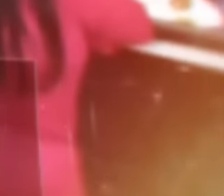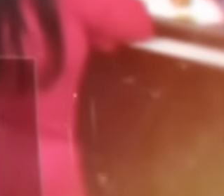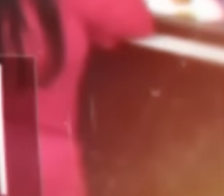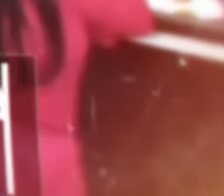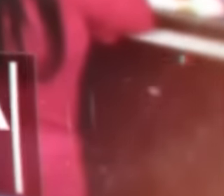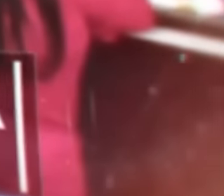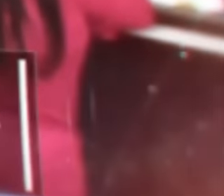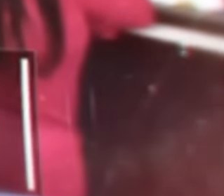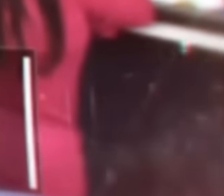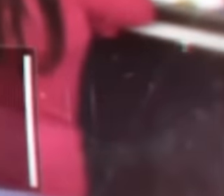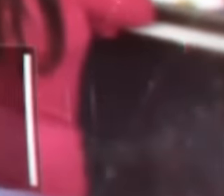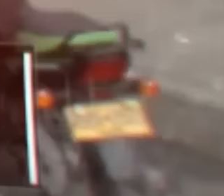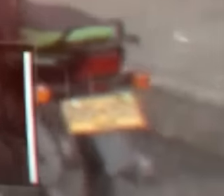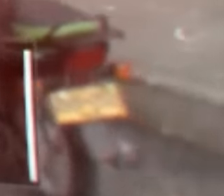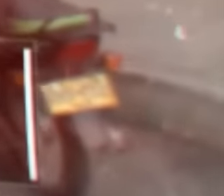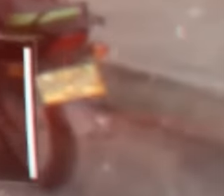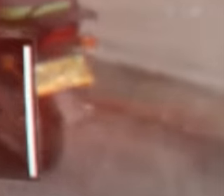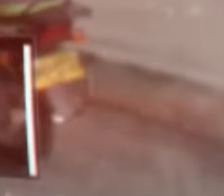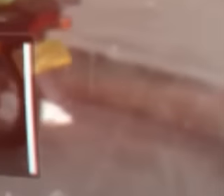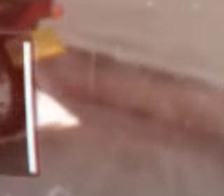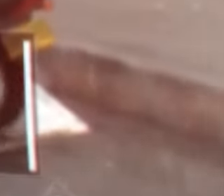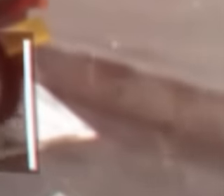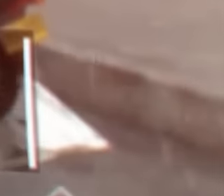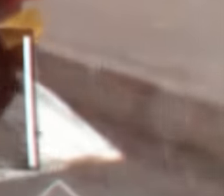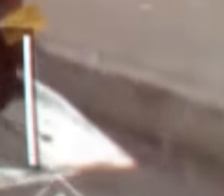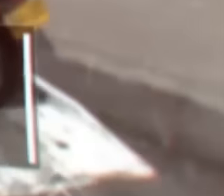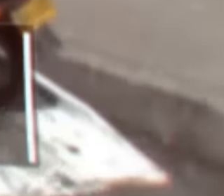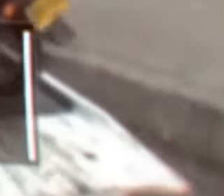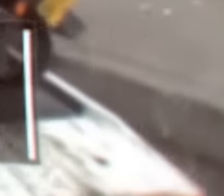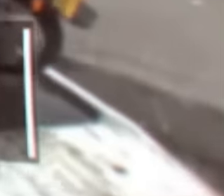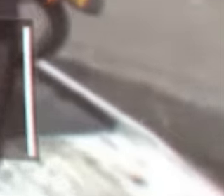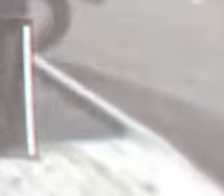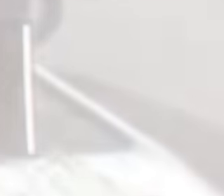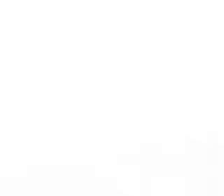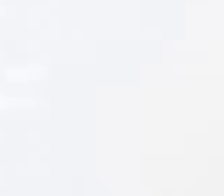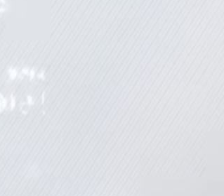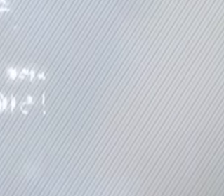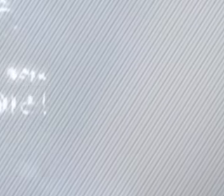Ponte al día con tus obligaciones y evita inconvenientes con tu vehículo.